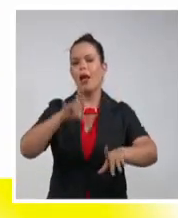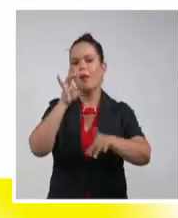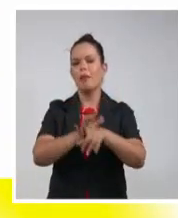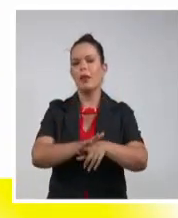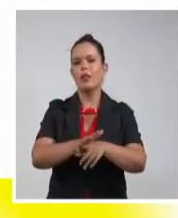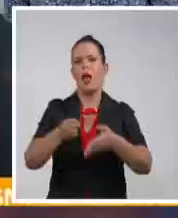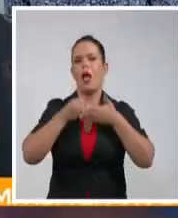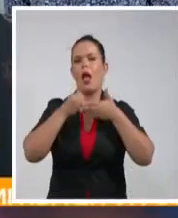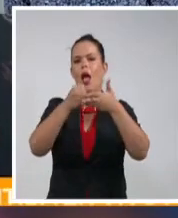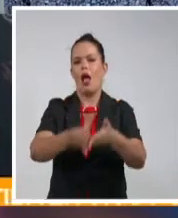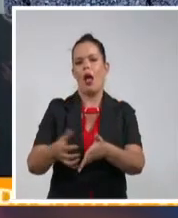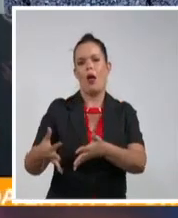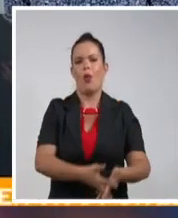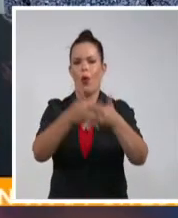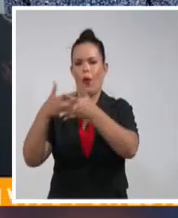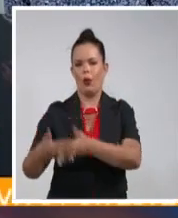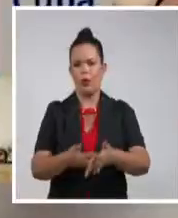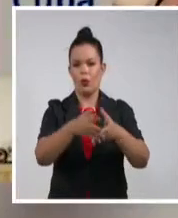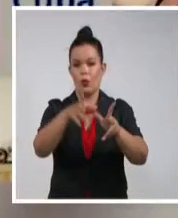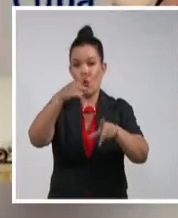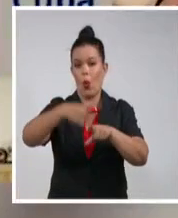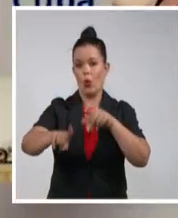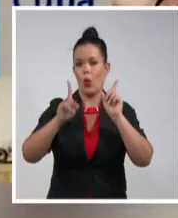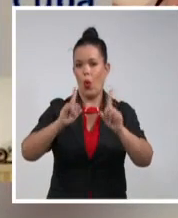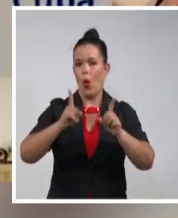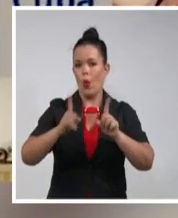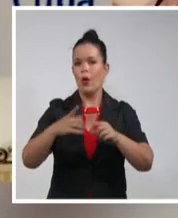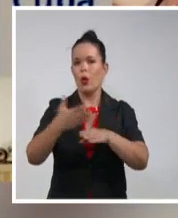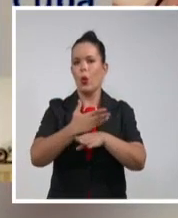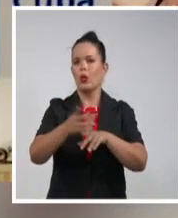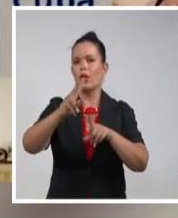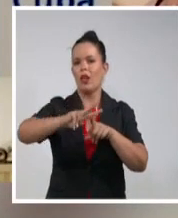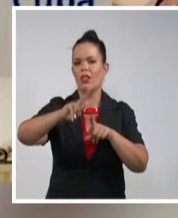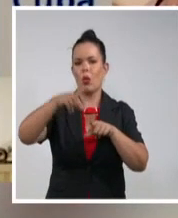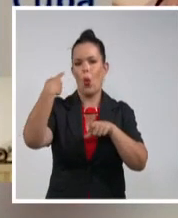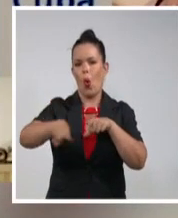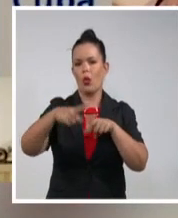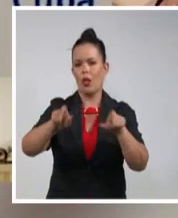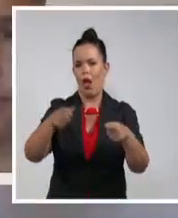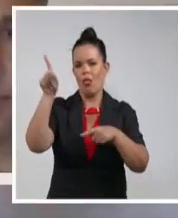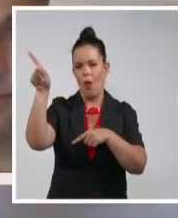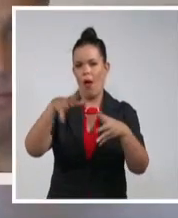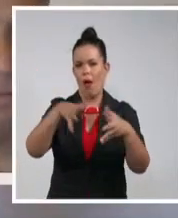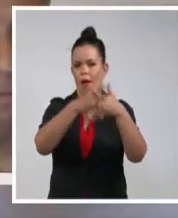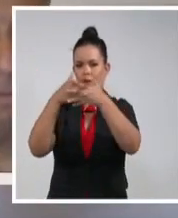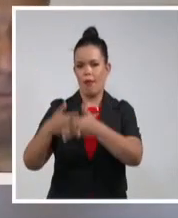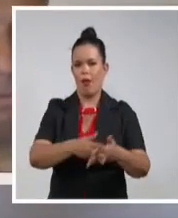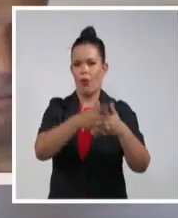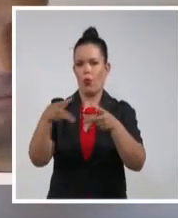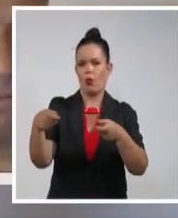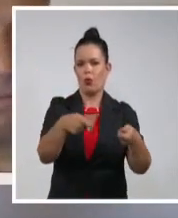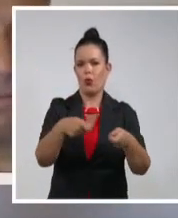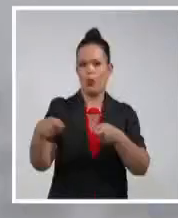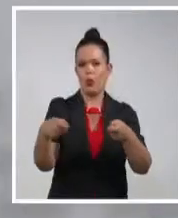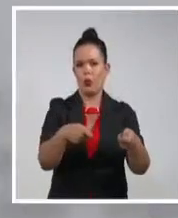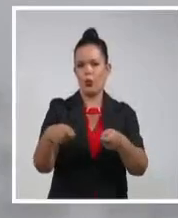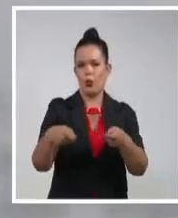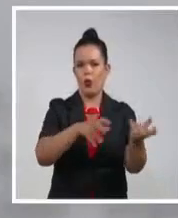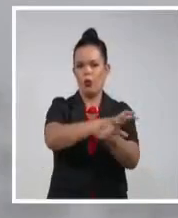legisladores estadounidenses, operadores políticos y medios de comunicación que promueven la desestabilización en Cuba e instan a la intervención